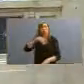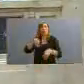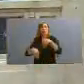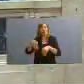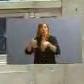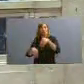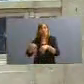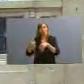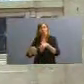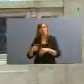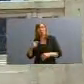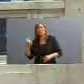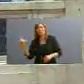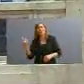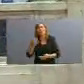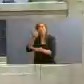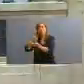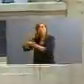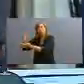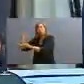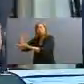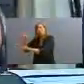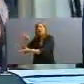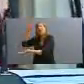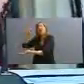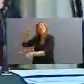en la totalidad de los integrantes.